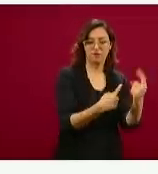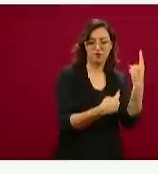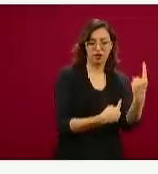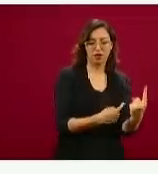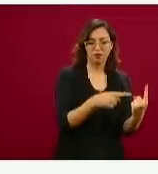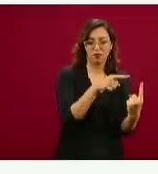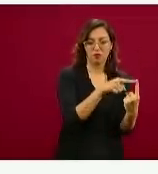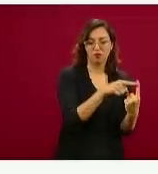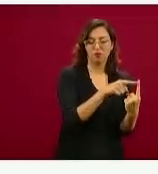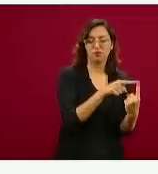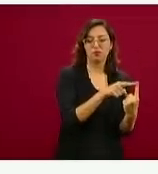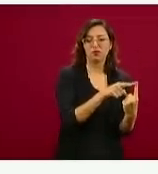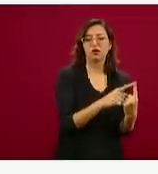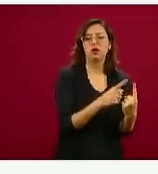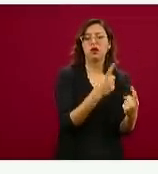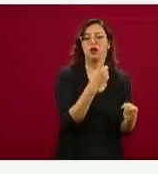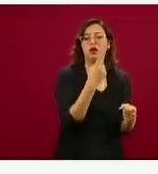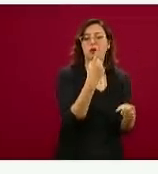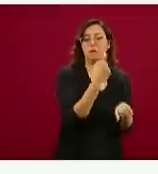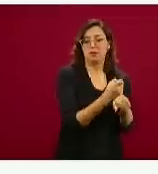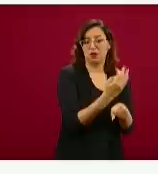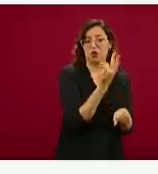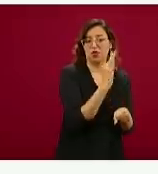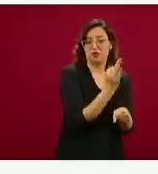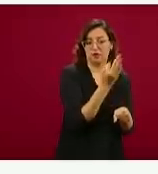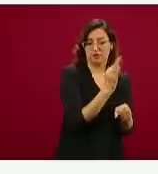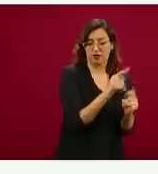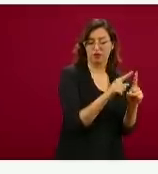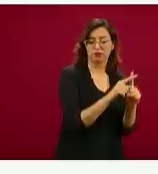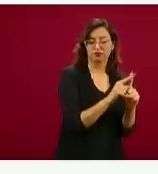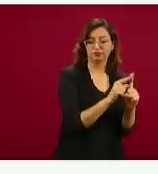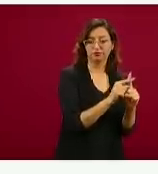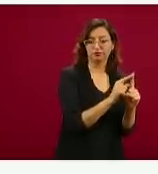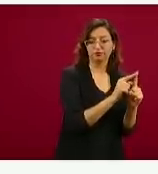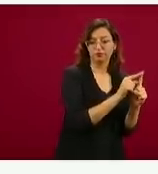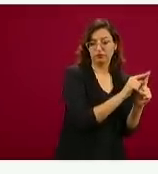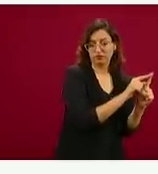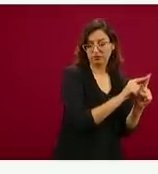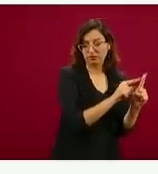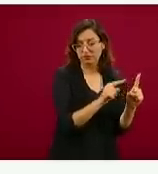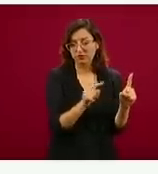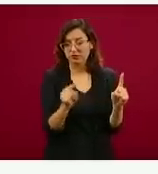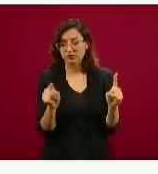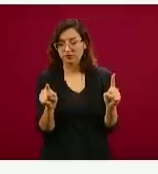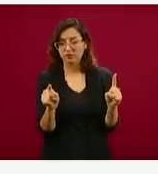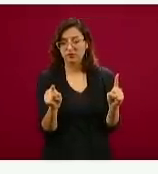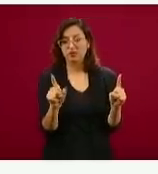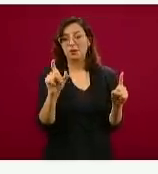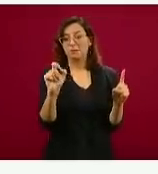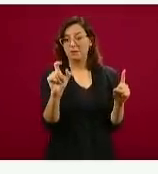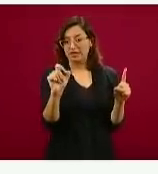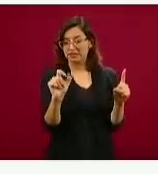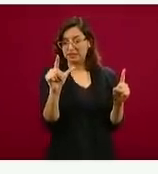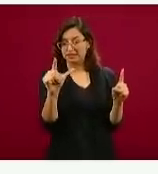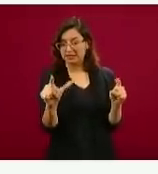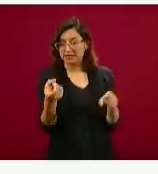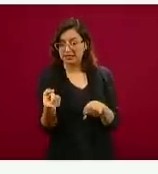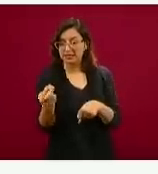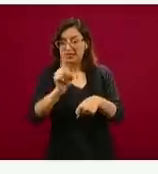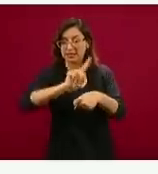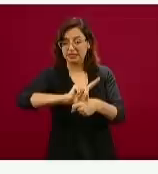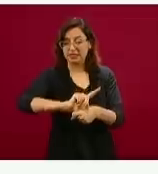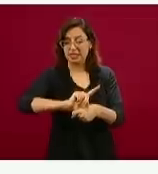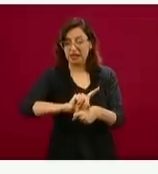España ocurrió el 1 de febrero y han transcurrido 27 días hasta